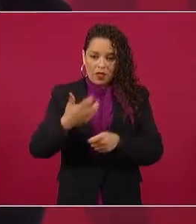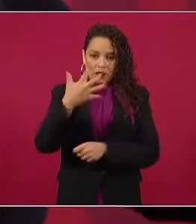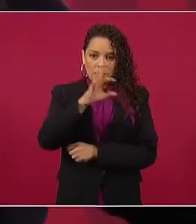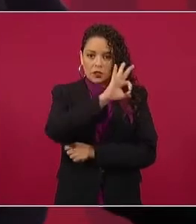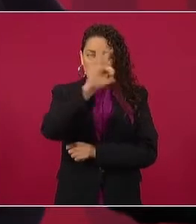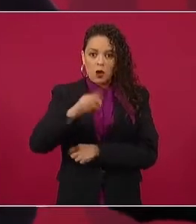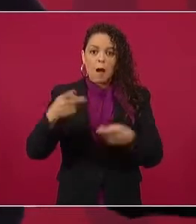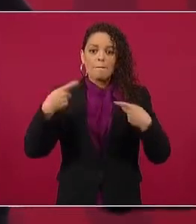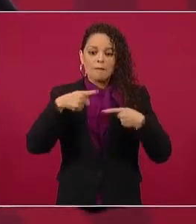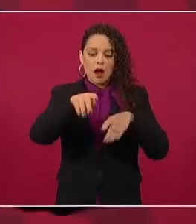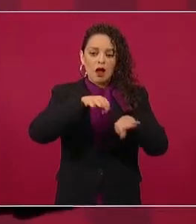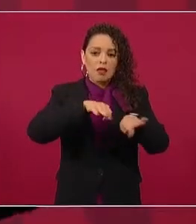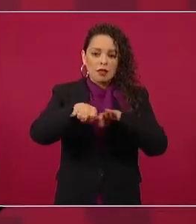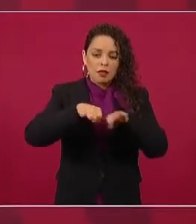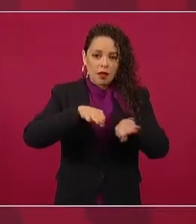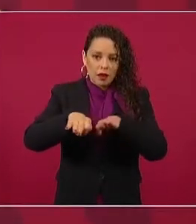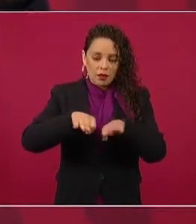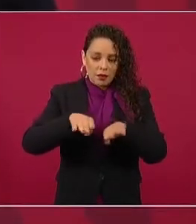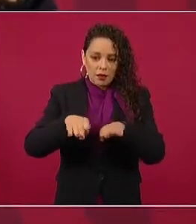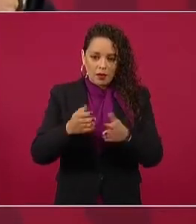se reclama,